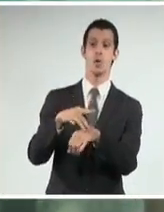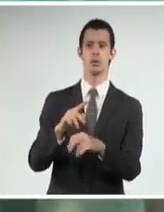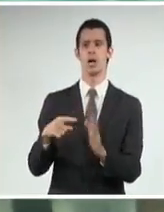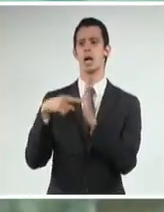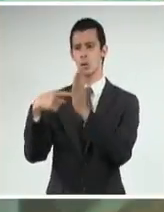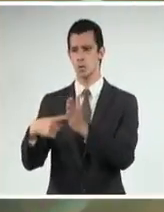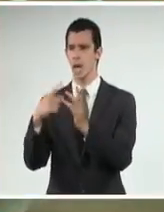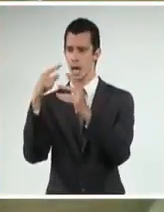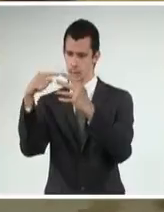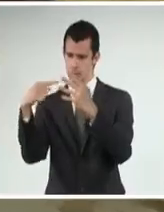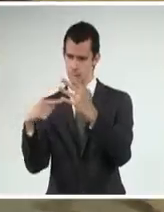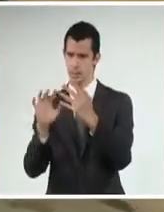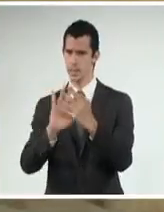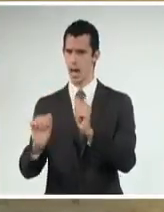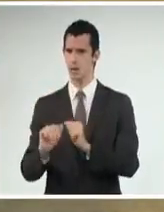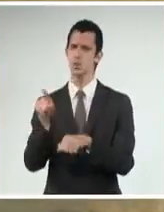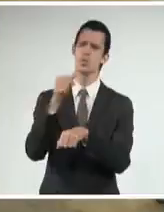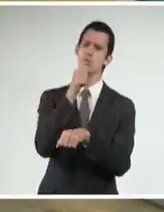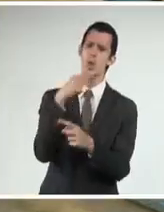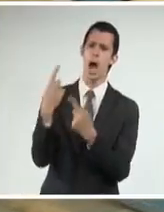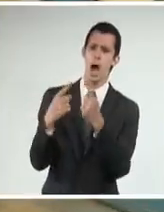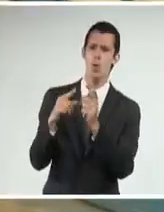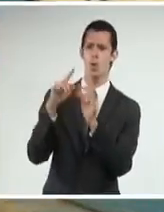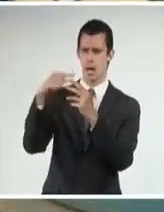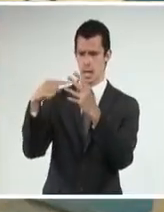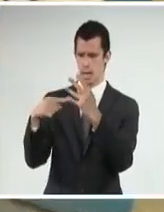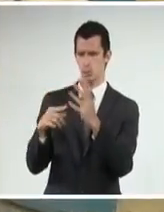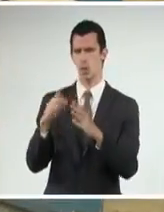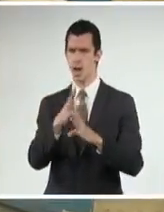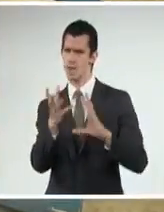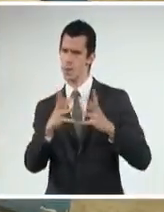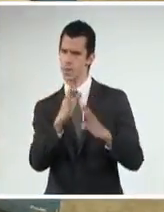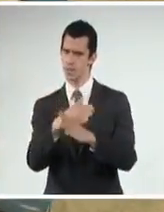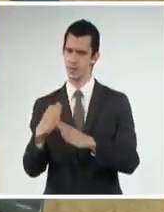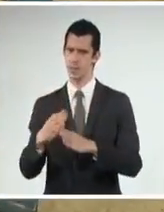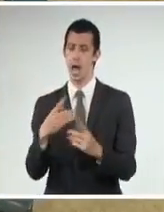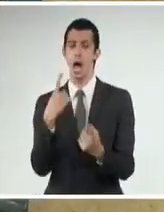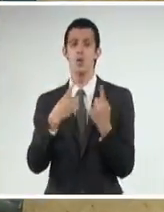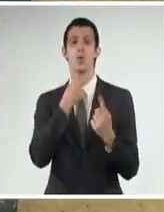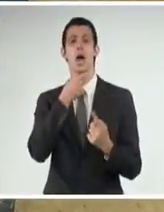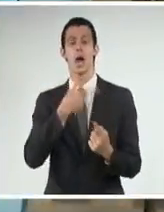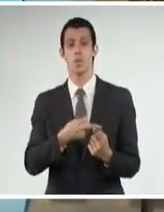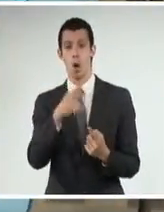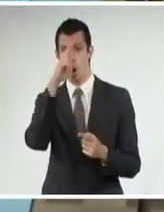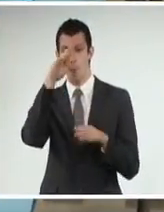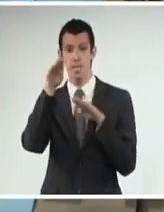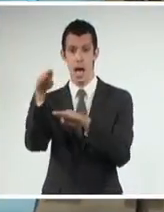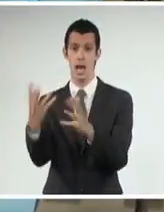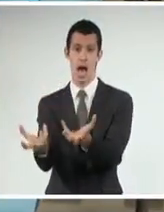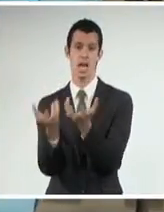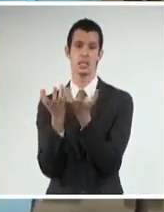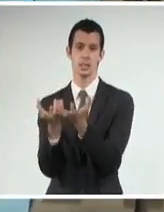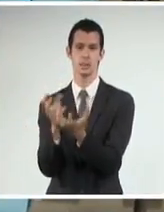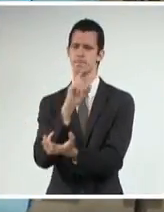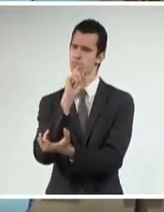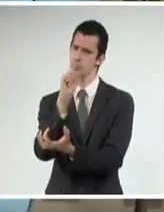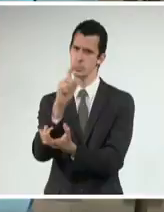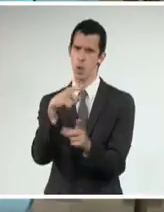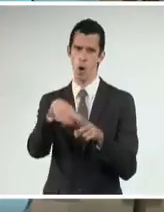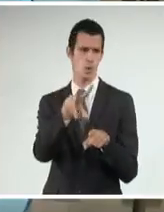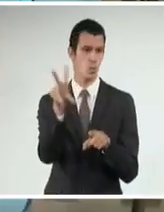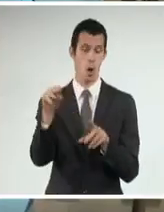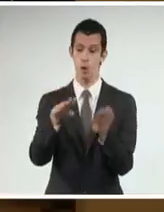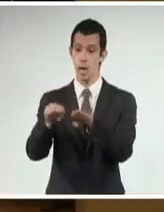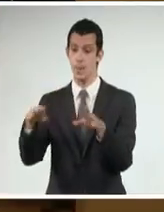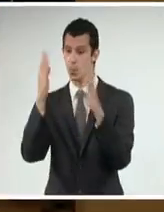recursos hospitalarios, se determinó ingresar en el hogar con medidas terapéuticas a los pacientes sospechosos y confirmados de